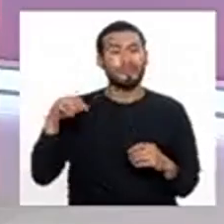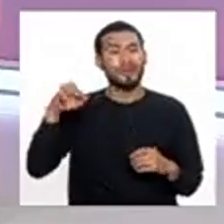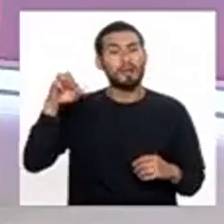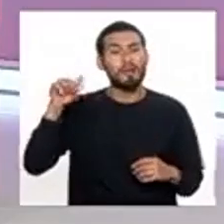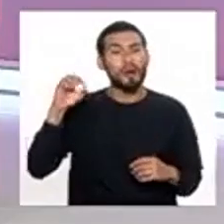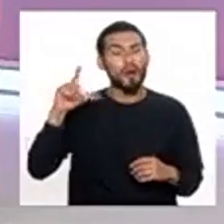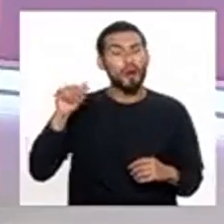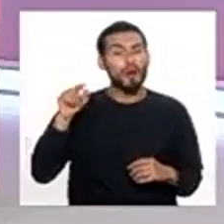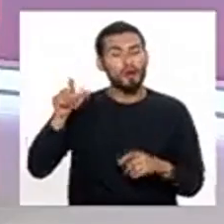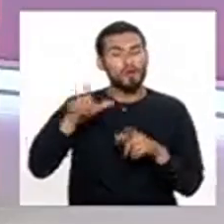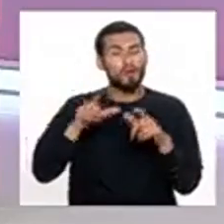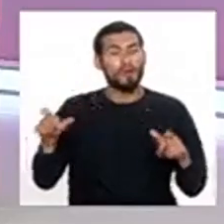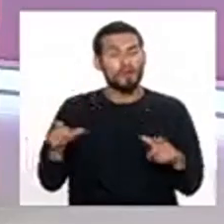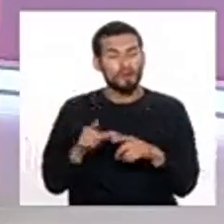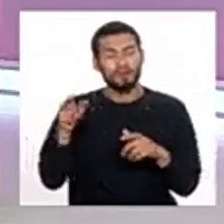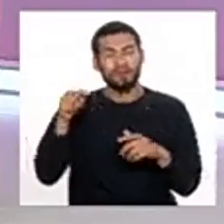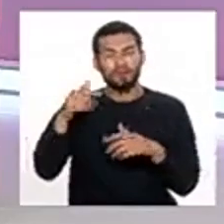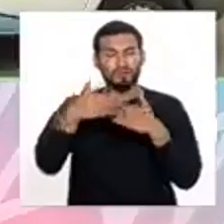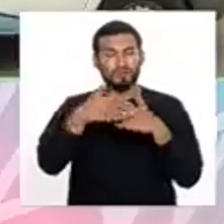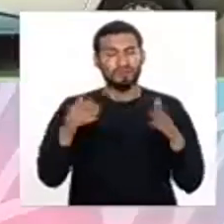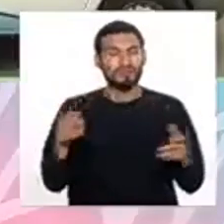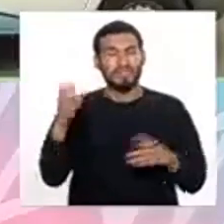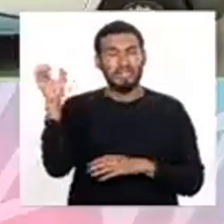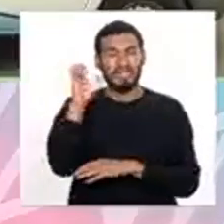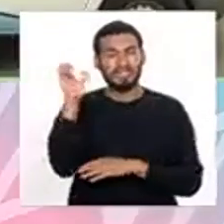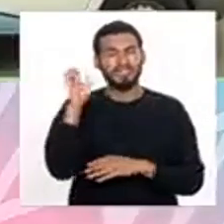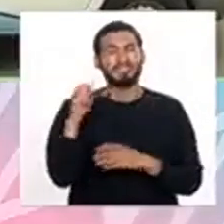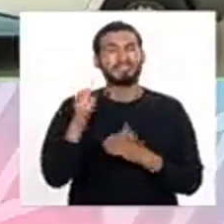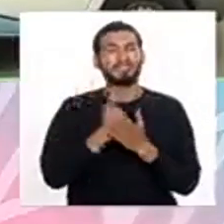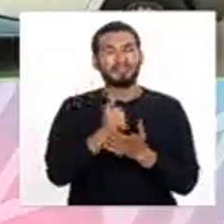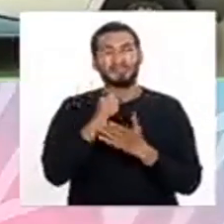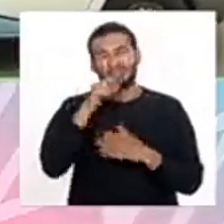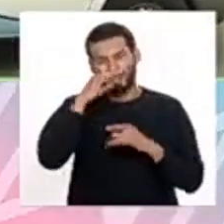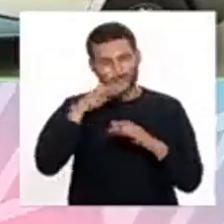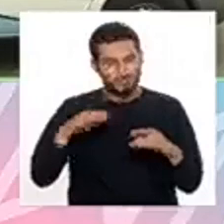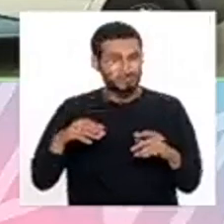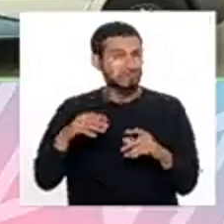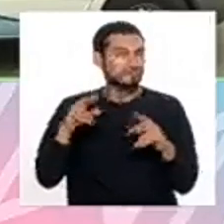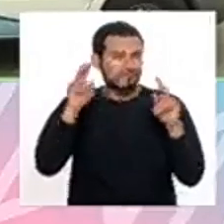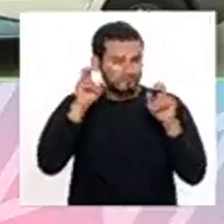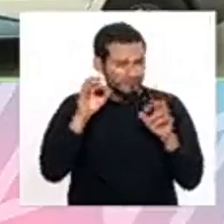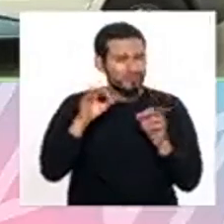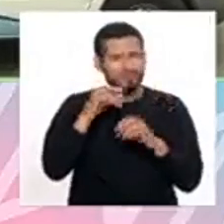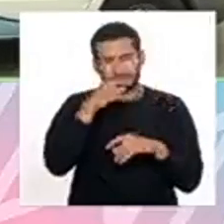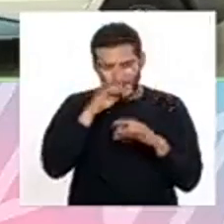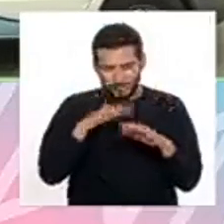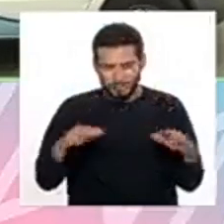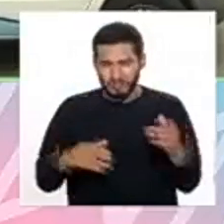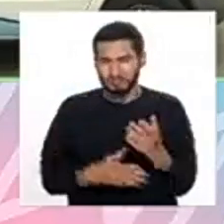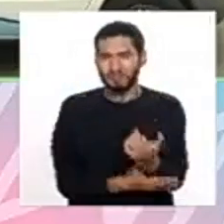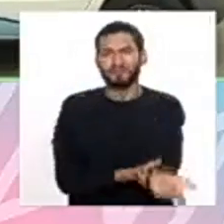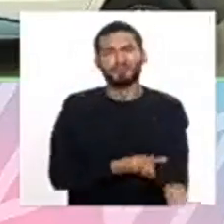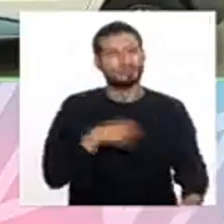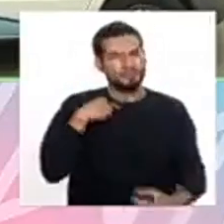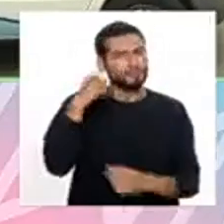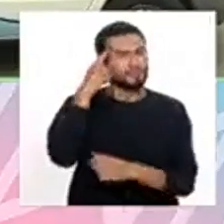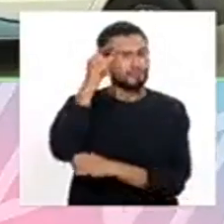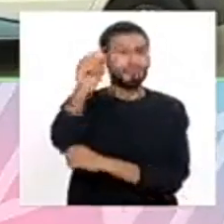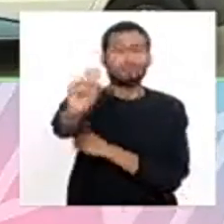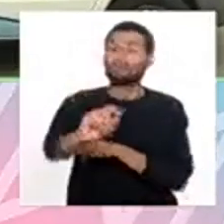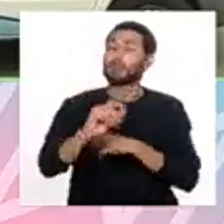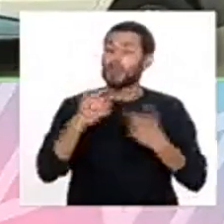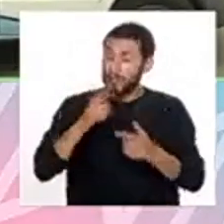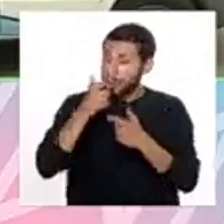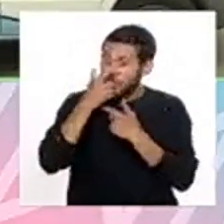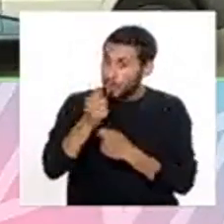Paola, que se encuentra en el Centro de Emergencias Pediátricas, casualmente hablando de los niños, y yo creo que va a ser muy interesante